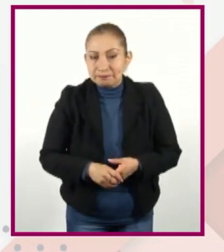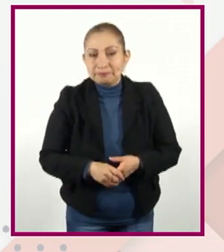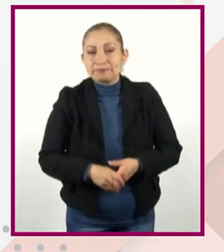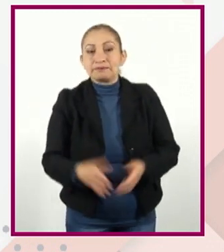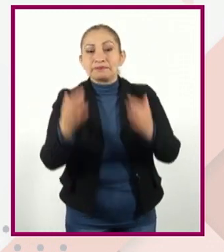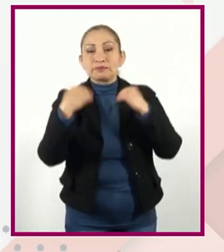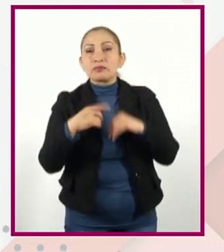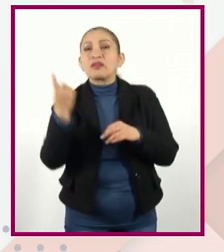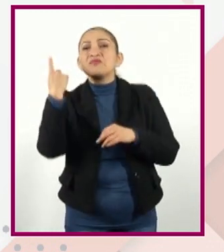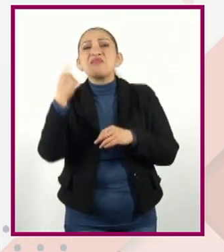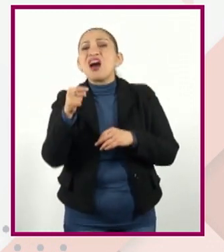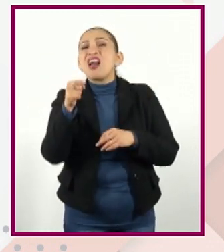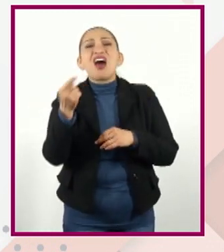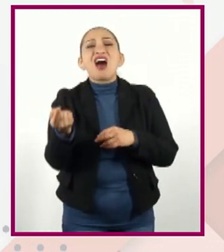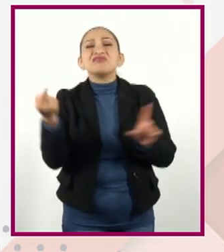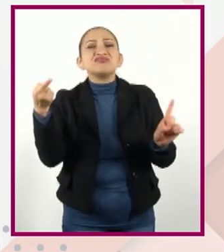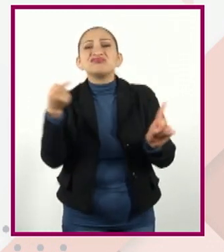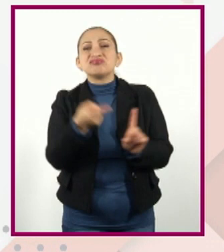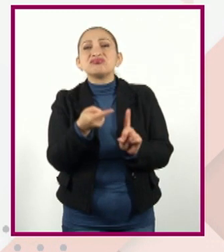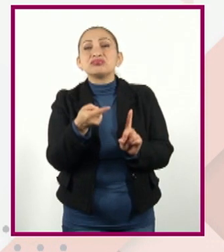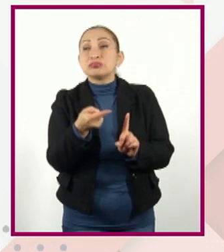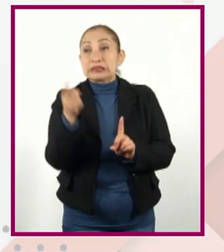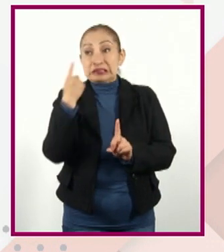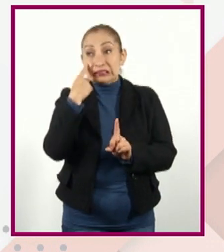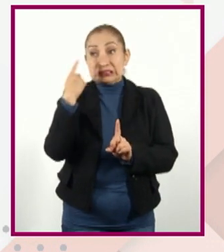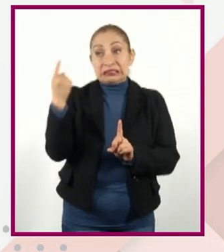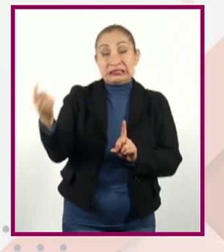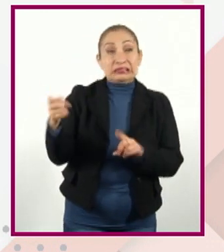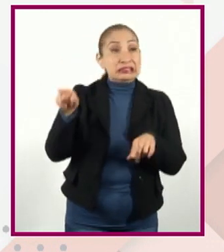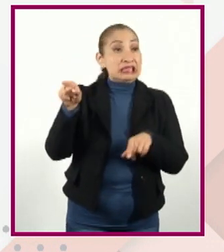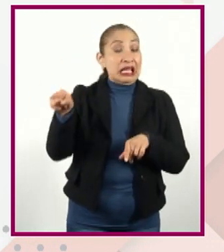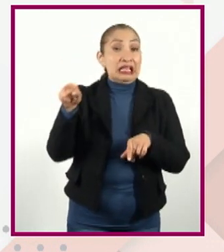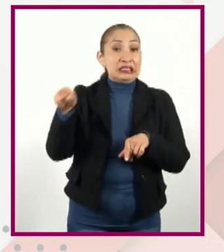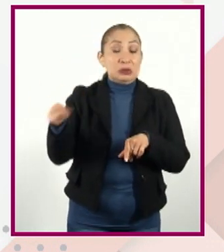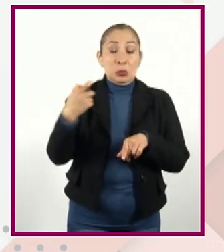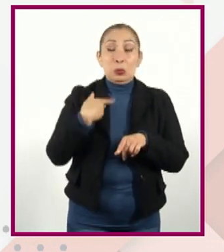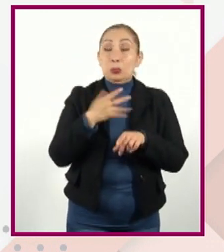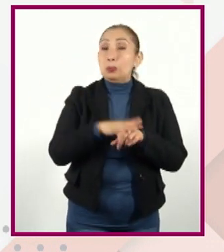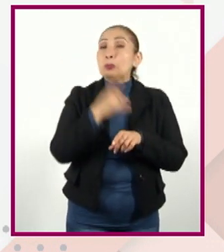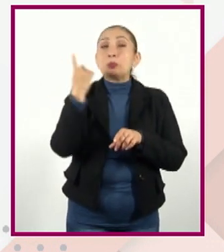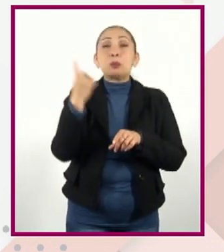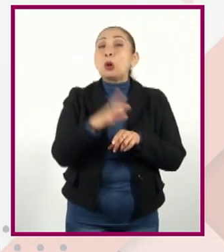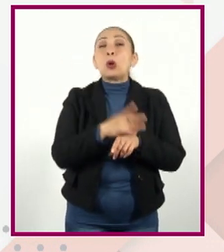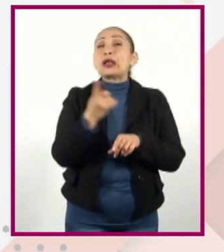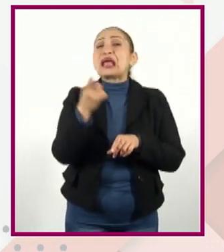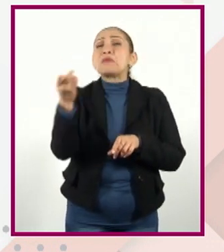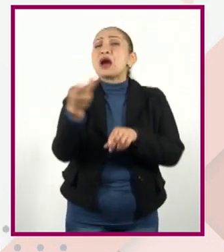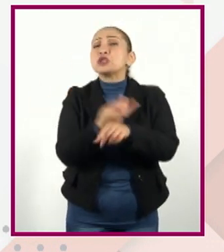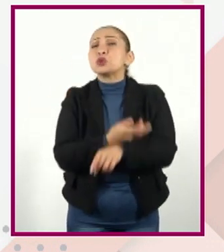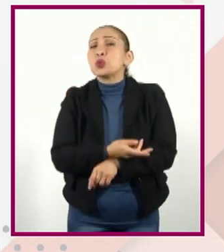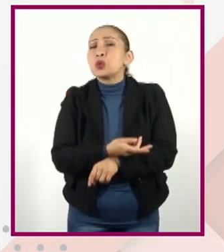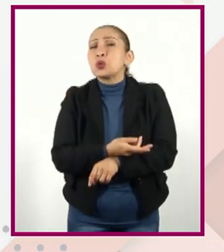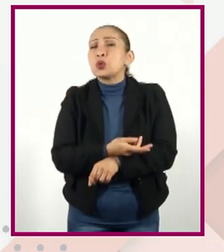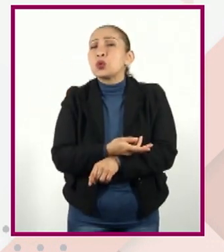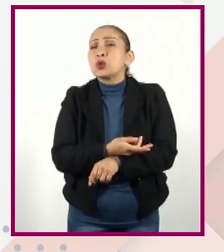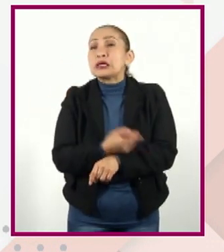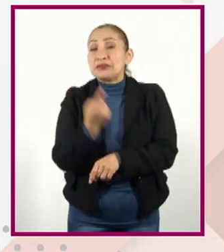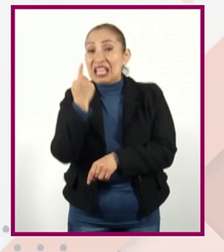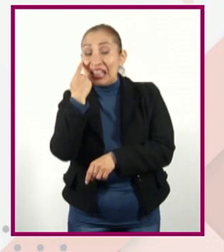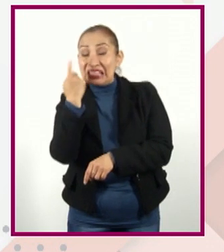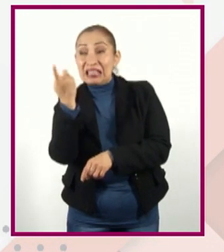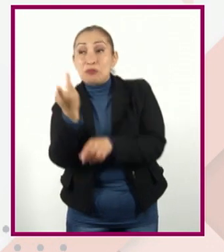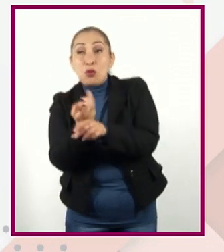La finalidad presenta las razones que han originado los hechos. ¿Por qué se produjo? ¿Cuál ha sido la